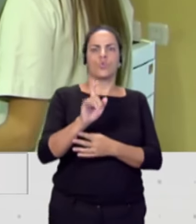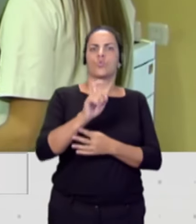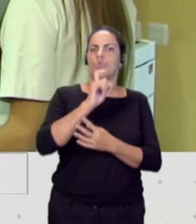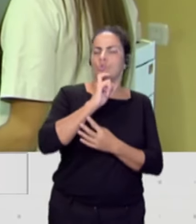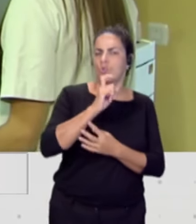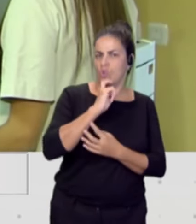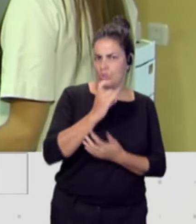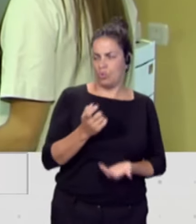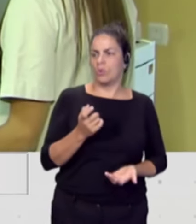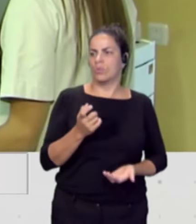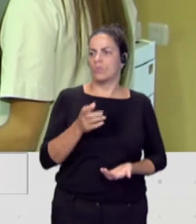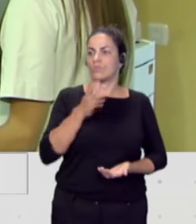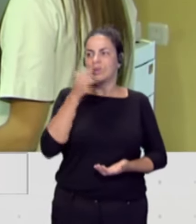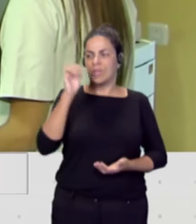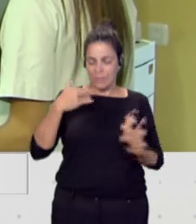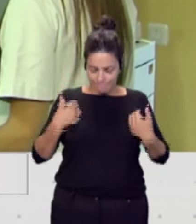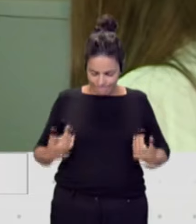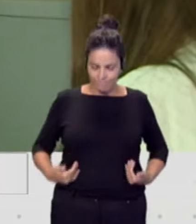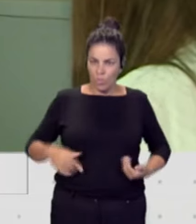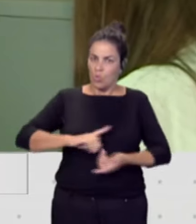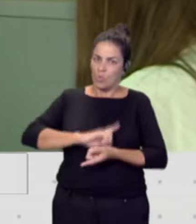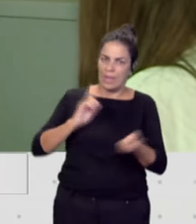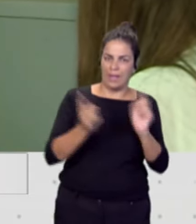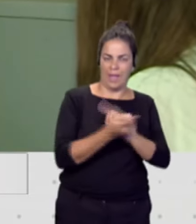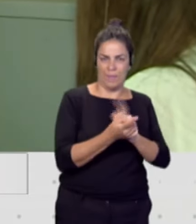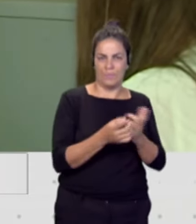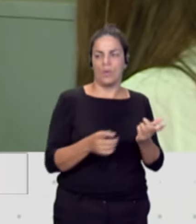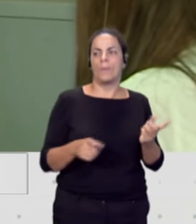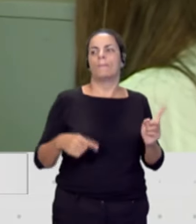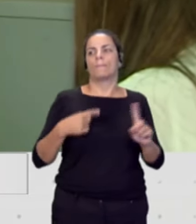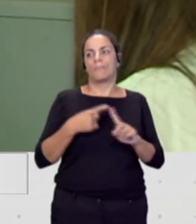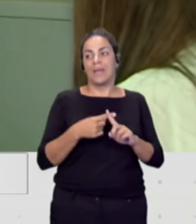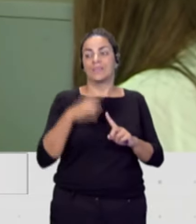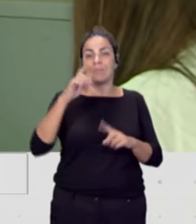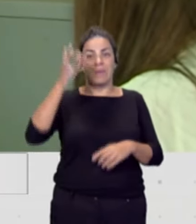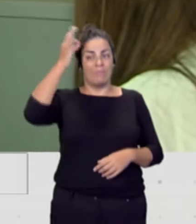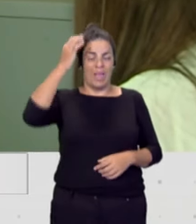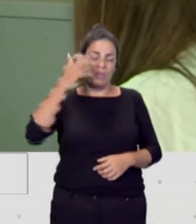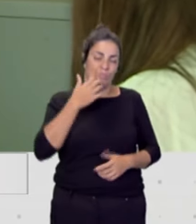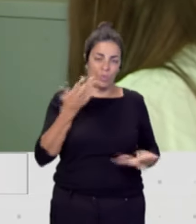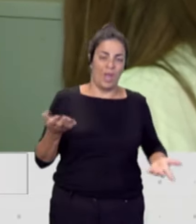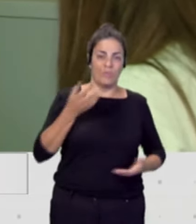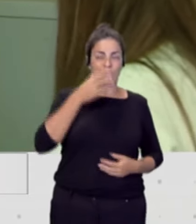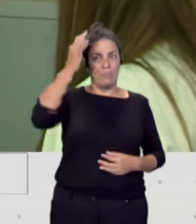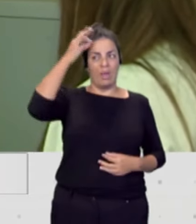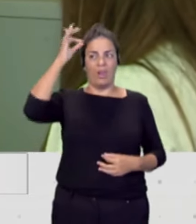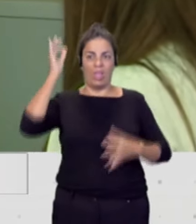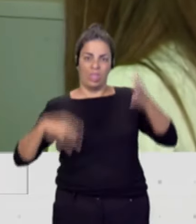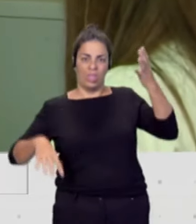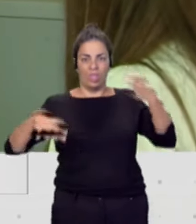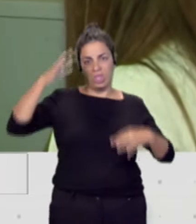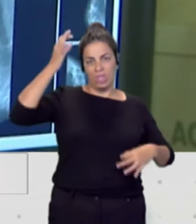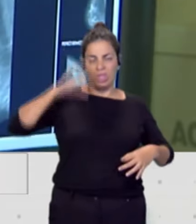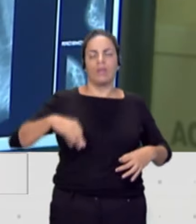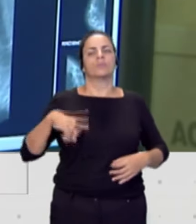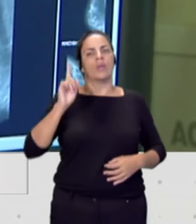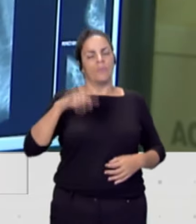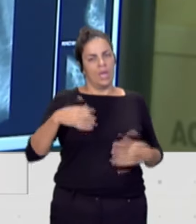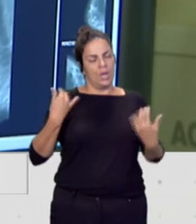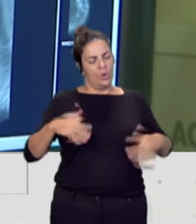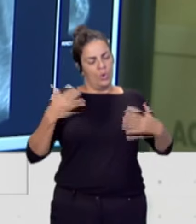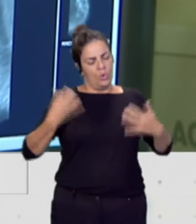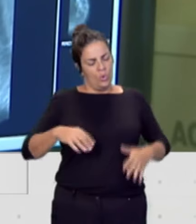También con ese cambio corporal, el cambio del pelo, por ejemplo, la caída del pelo, también es un impacto muy fuerte y